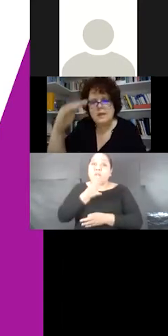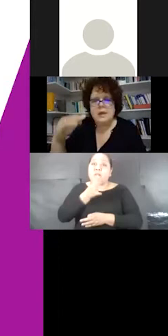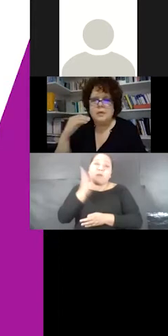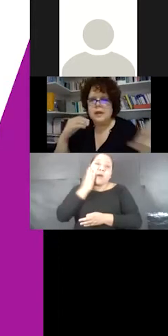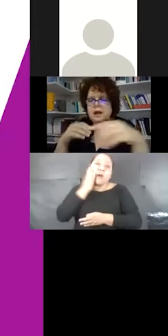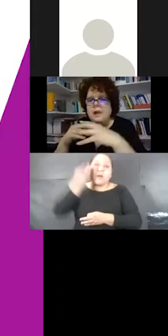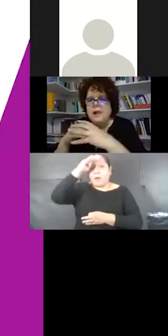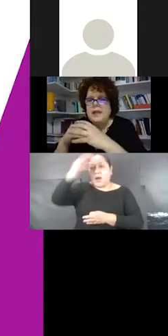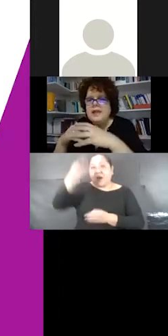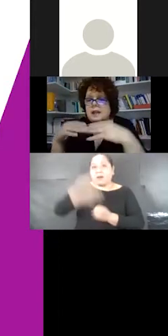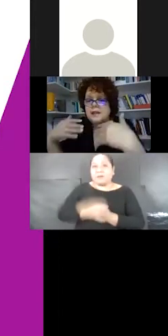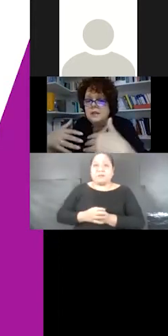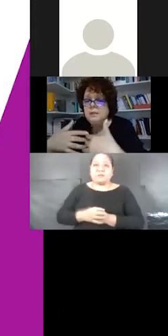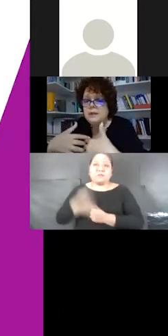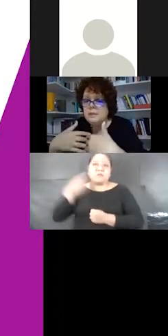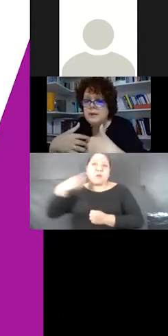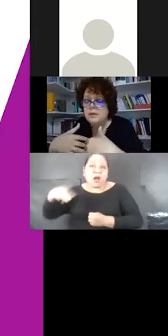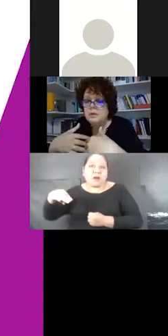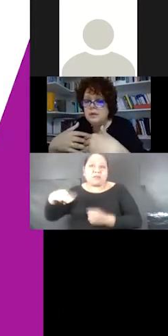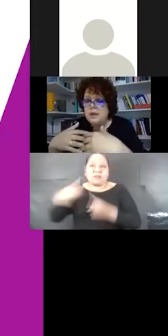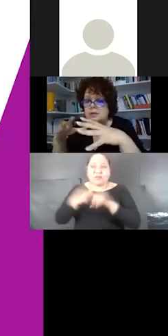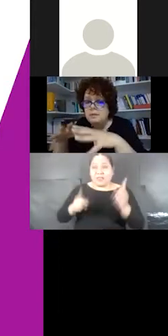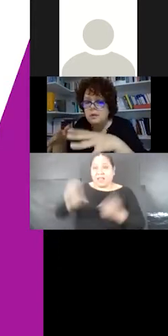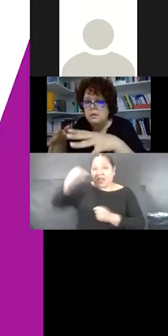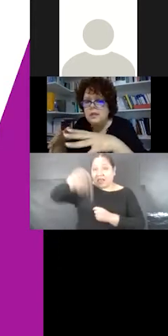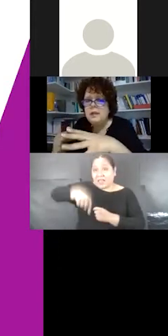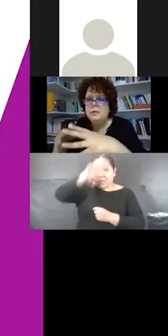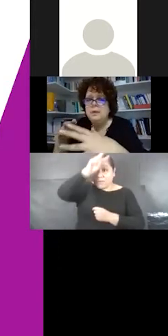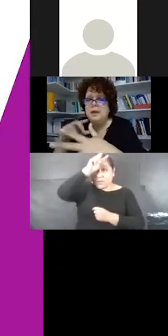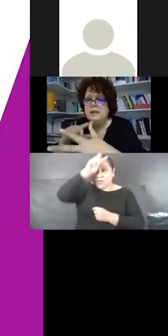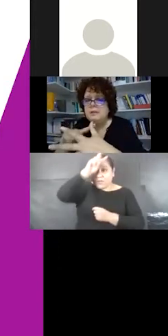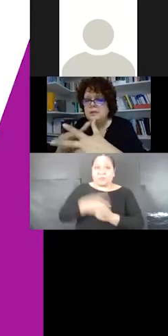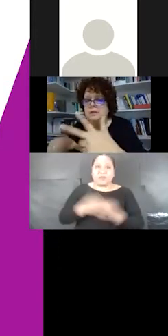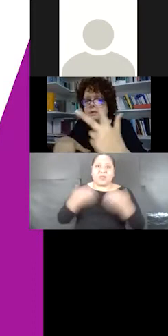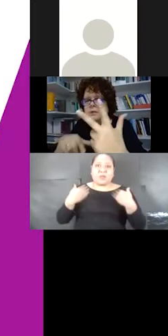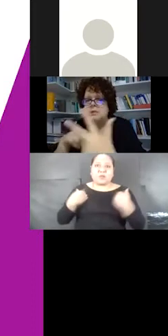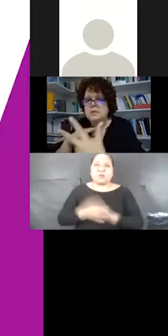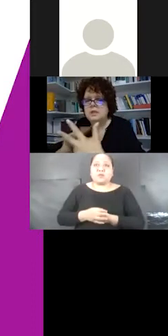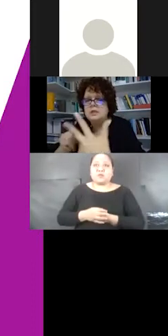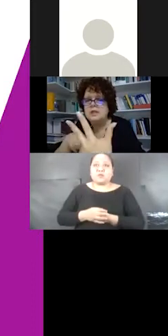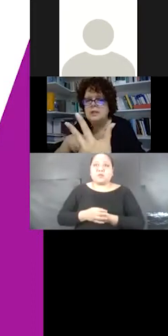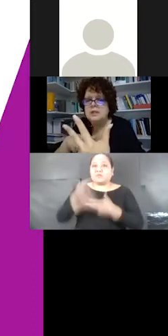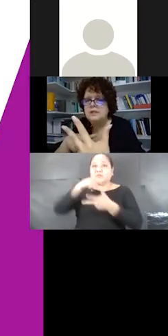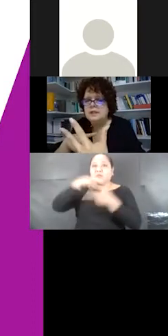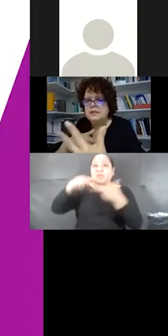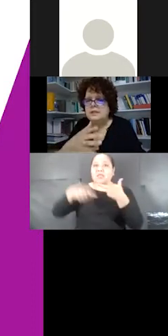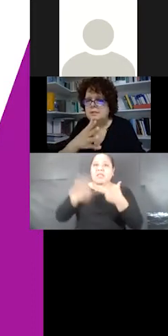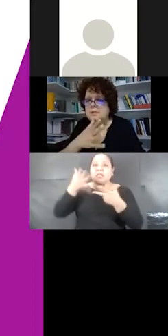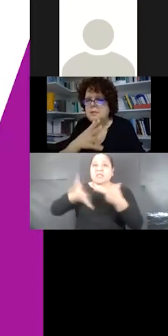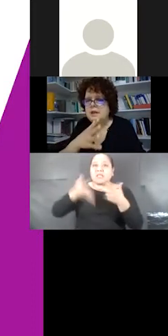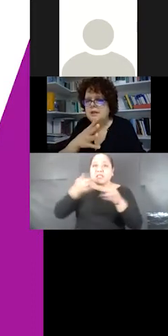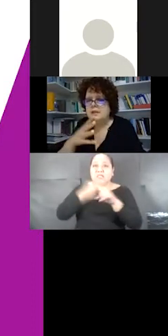mamá, por acá. Y en el caso de Perú, tenemos, por acá estamos mostrando 3 señas